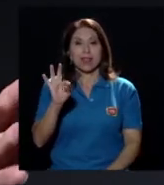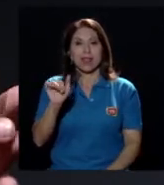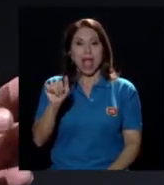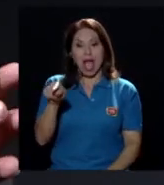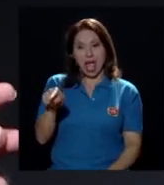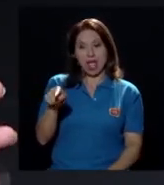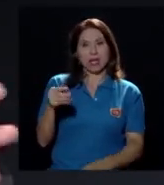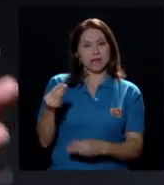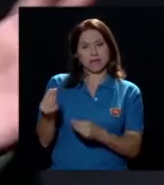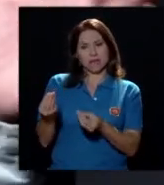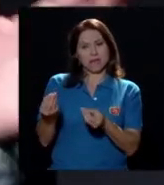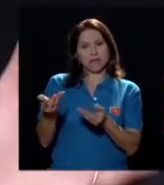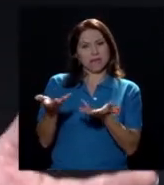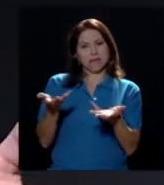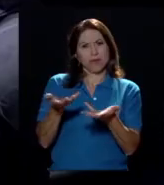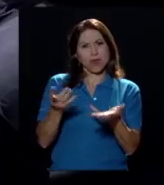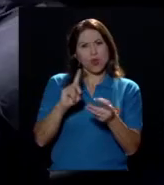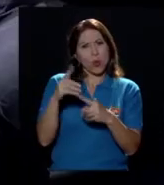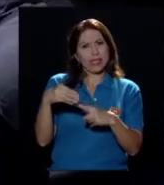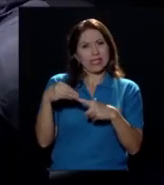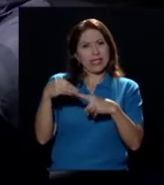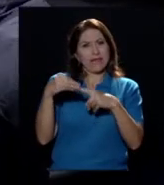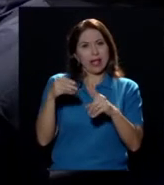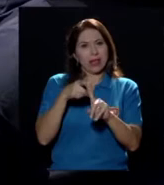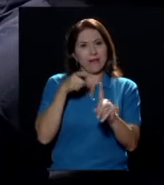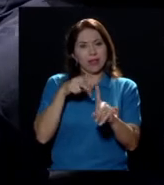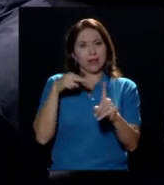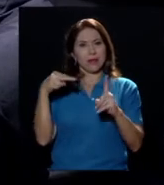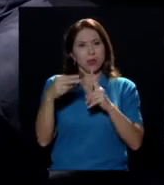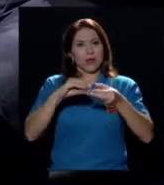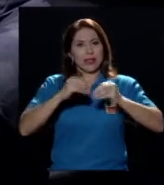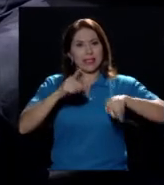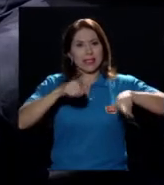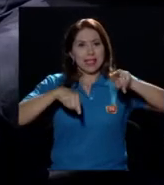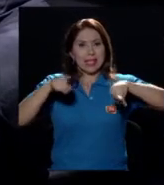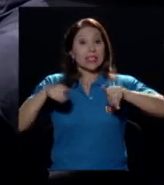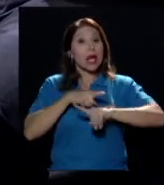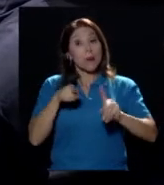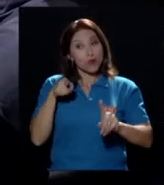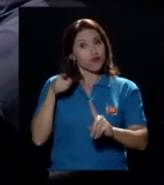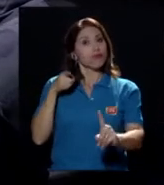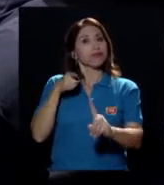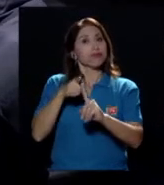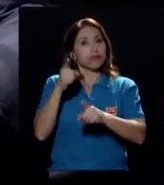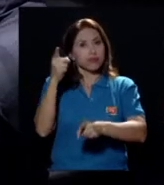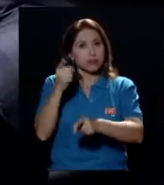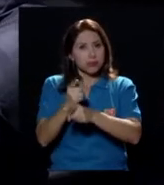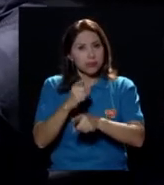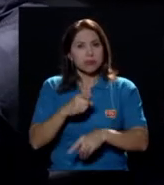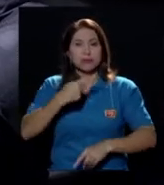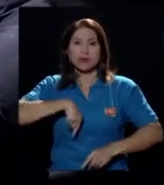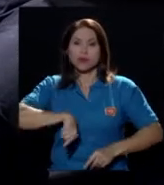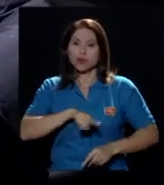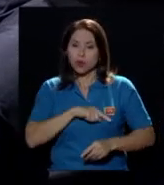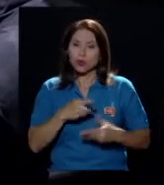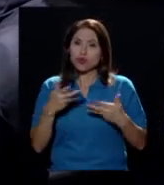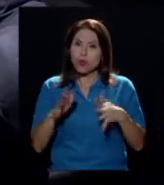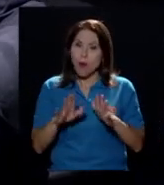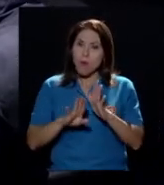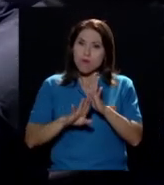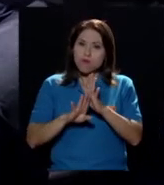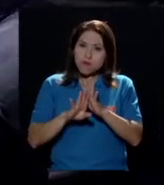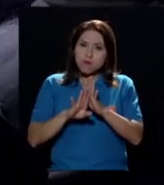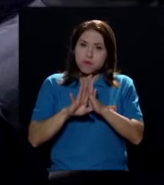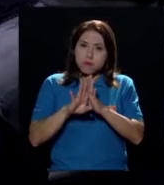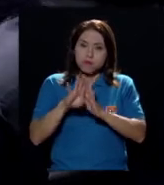no nos da significativa desde el punto de vista estadístico, tiene la dirección correcta. O sea, vamos creciendo, hay que